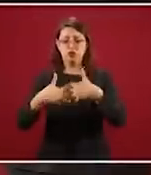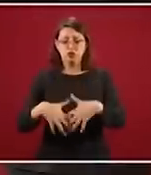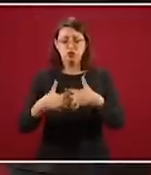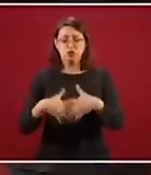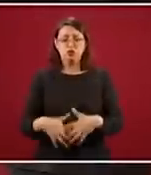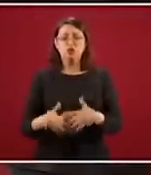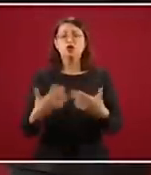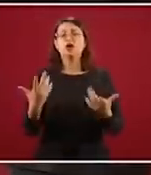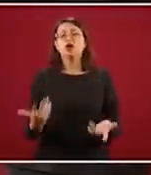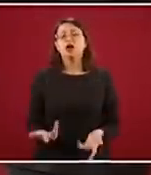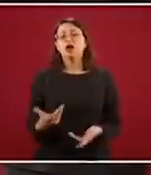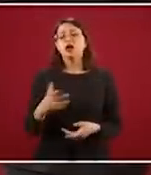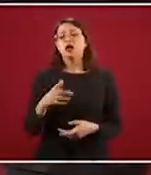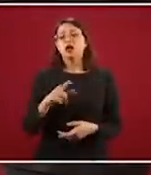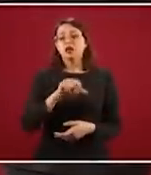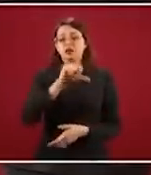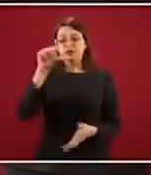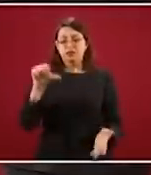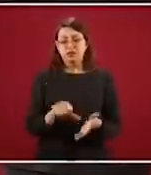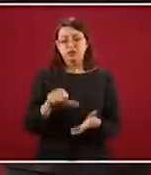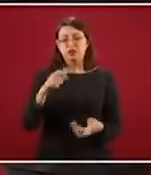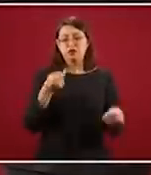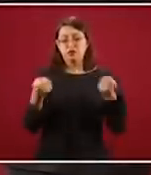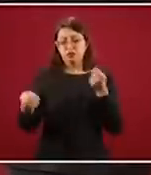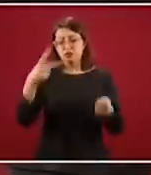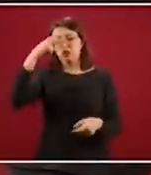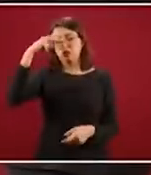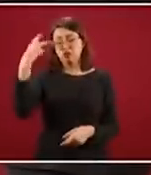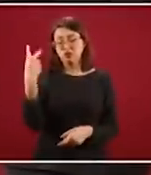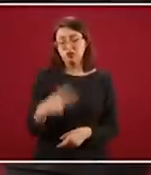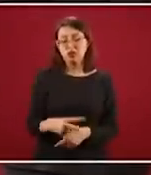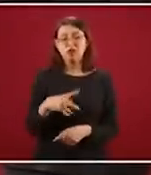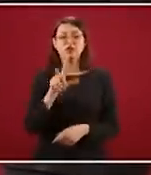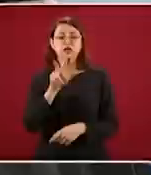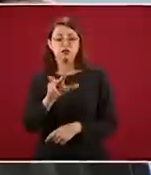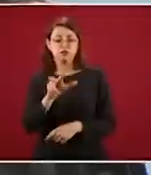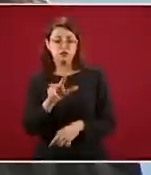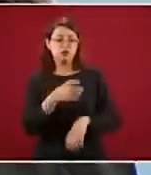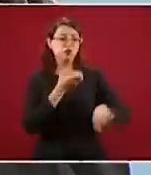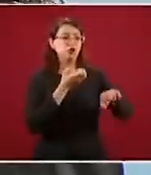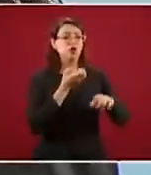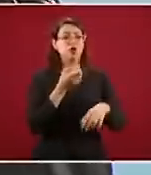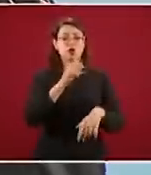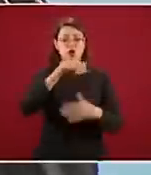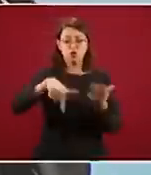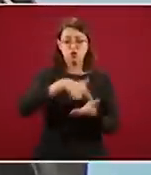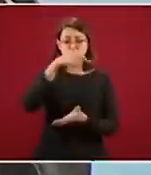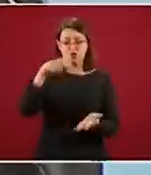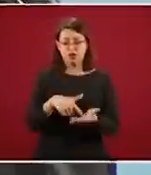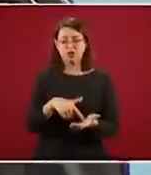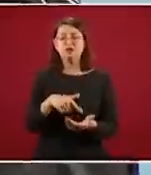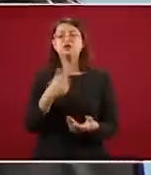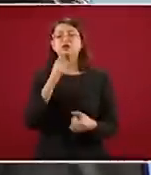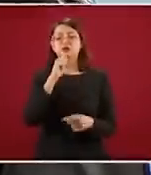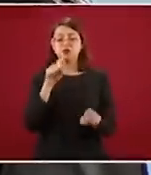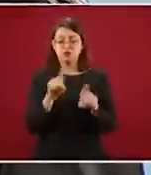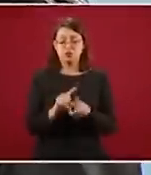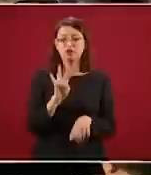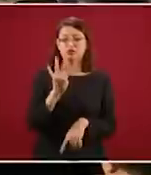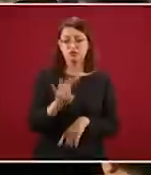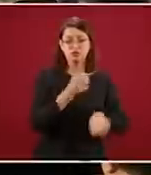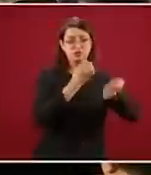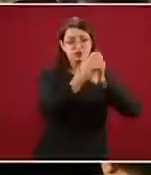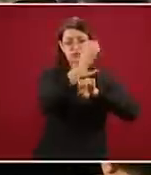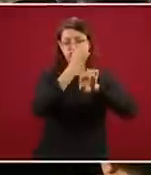el SCADA, y en 58 instalaciones en 19 estados y en la Ciudad de México. La que sigue, por